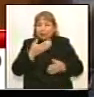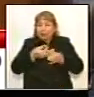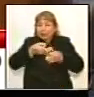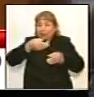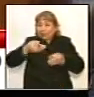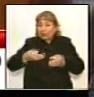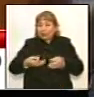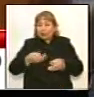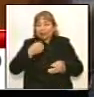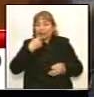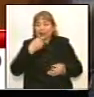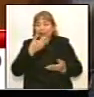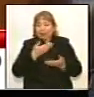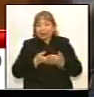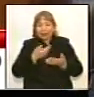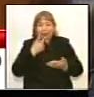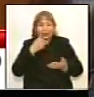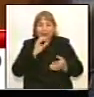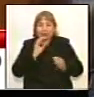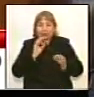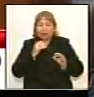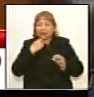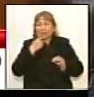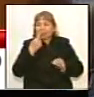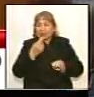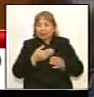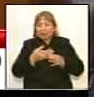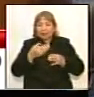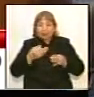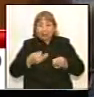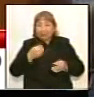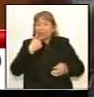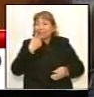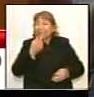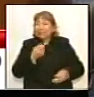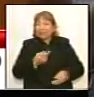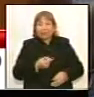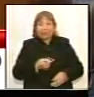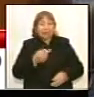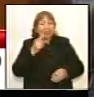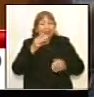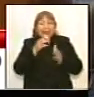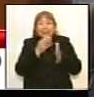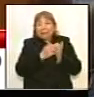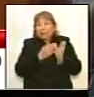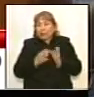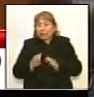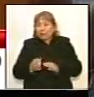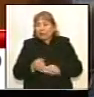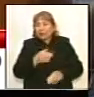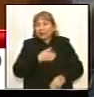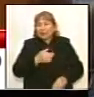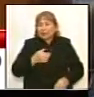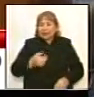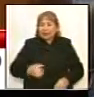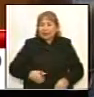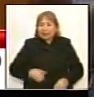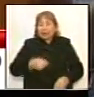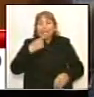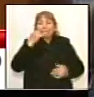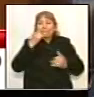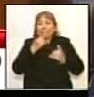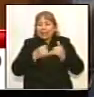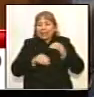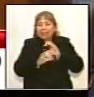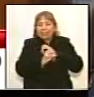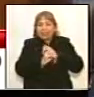adelantar, no quiero ser pitonizo, pero me quiero adelantar a decir que ese proceso, señor presidente, va a terminar